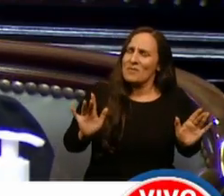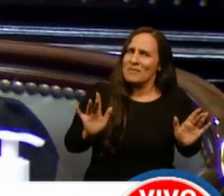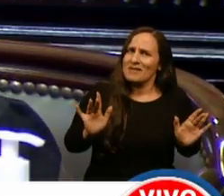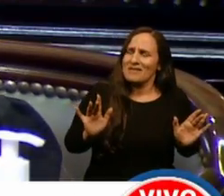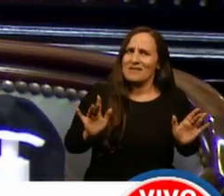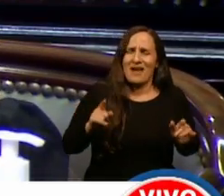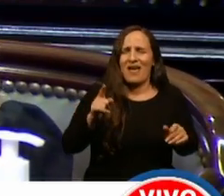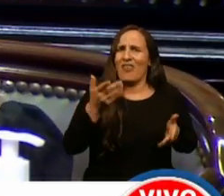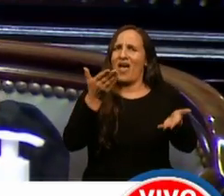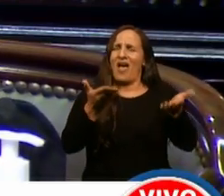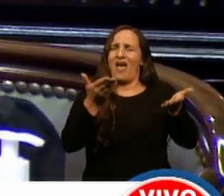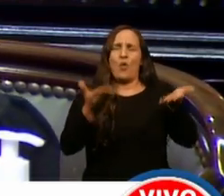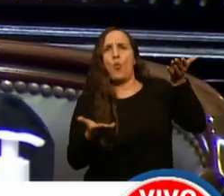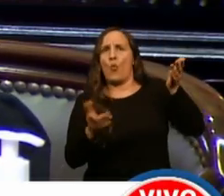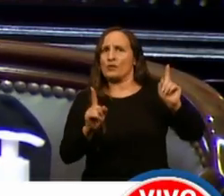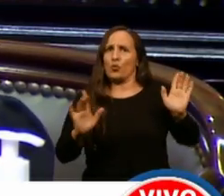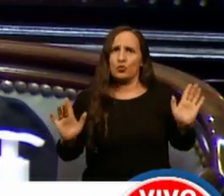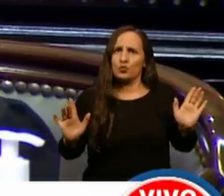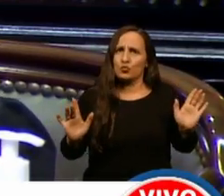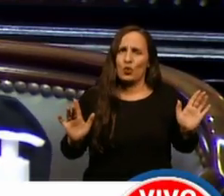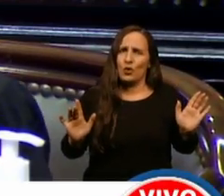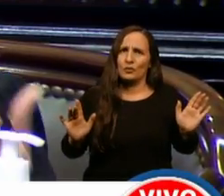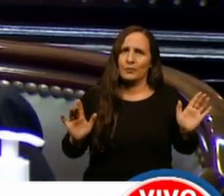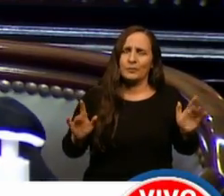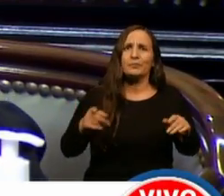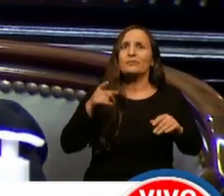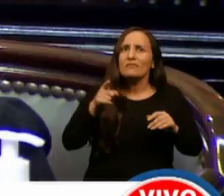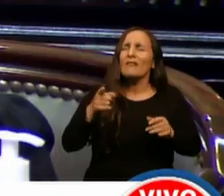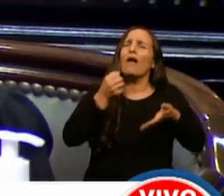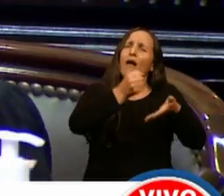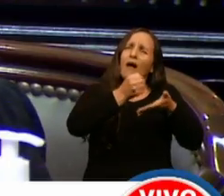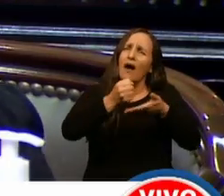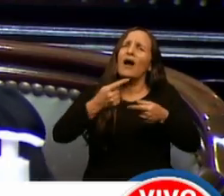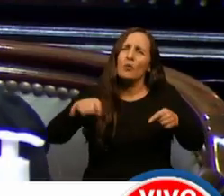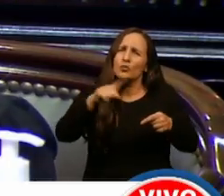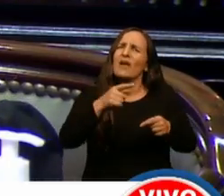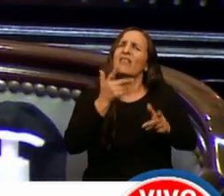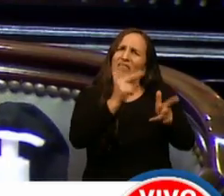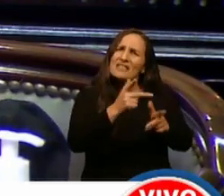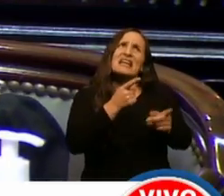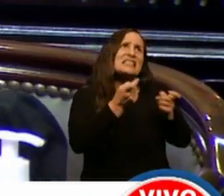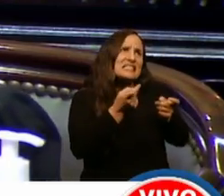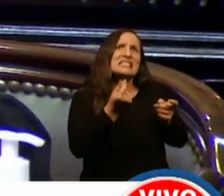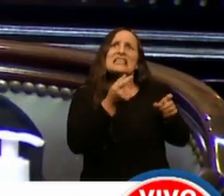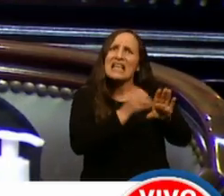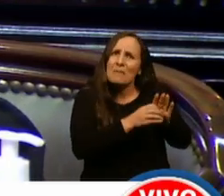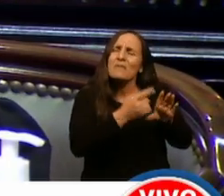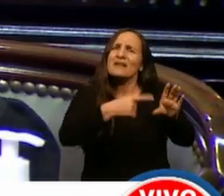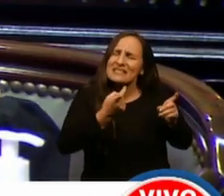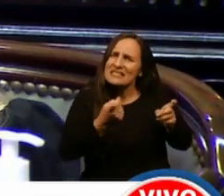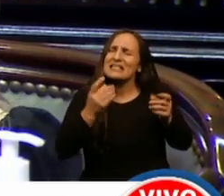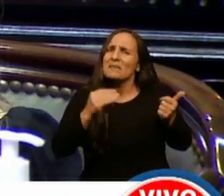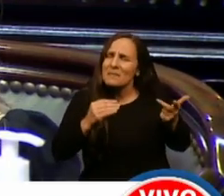significan amador emisión sin lugar a dudas por los refuerzos que ellos mismos han reconocido que van a necesitar del tesoro y por lo tanto